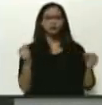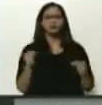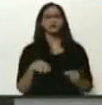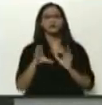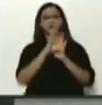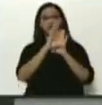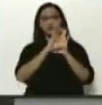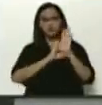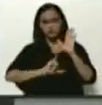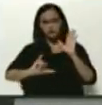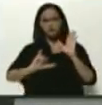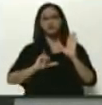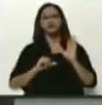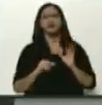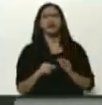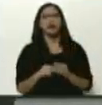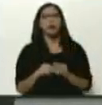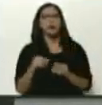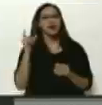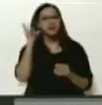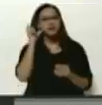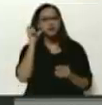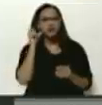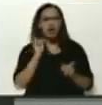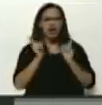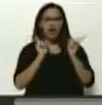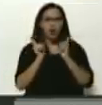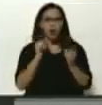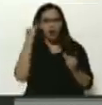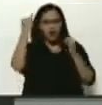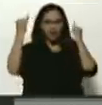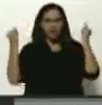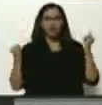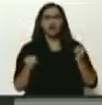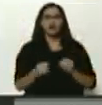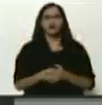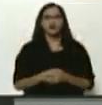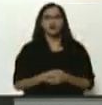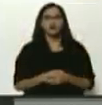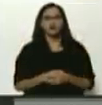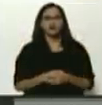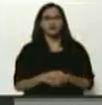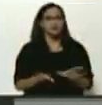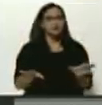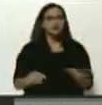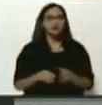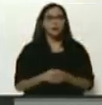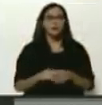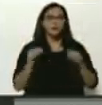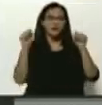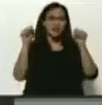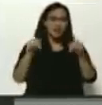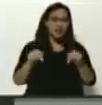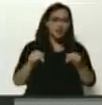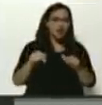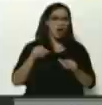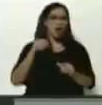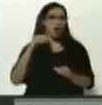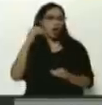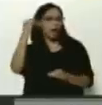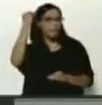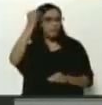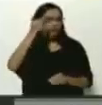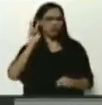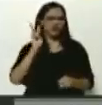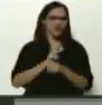para escuchar algunas observaciones. Observaciones puede tener cualquiera. Ahora, de ahí a pensar que es que se va a violar